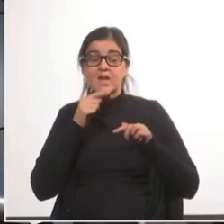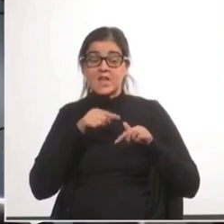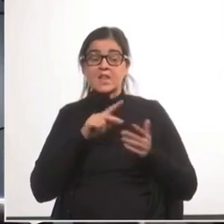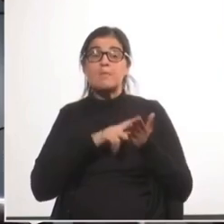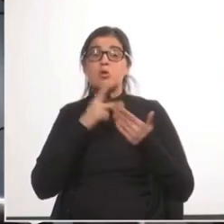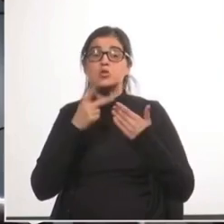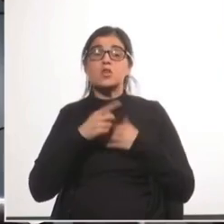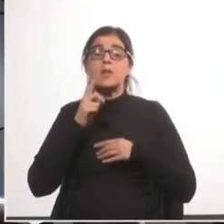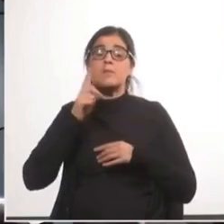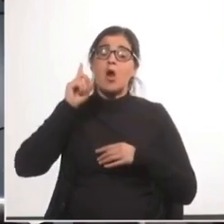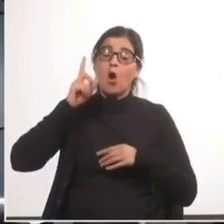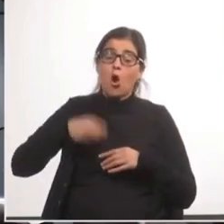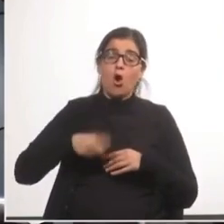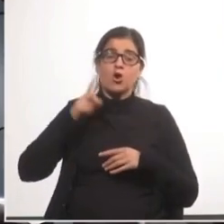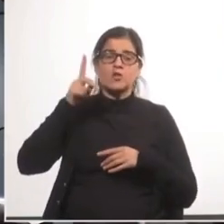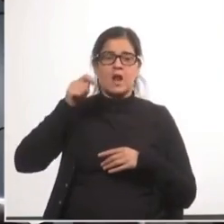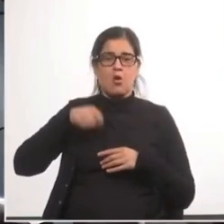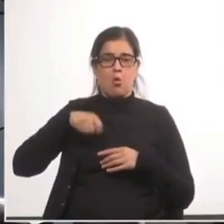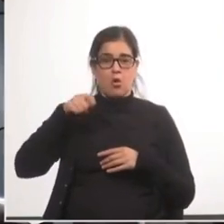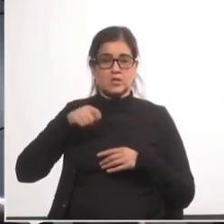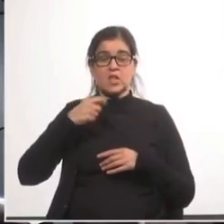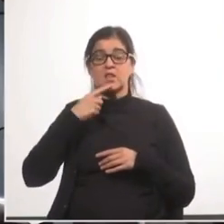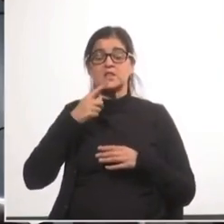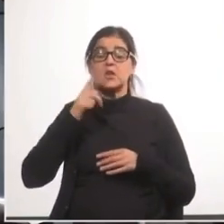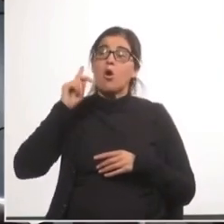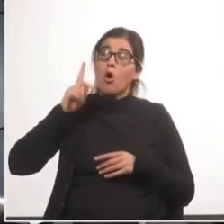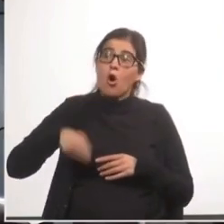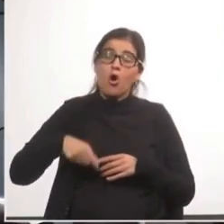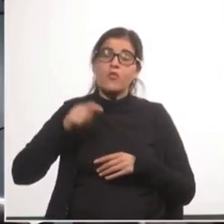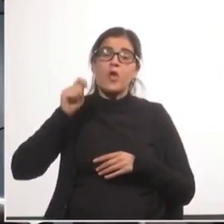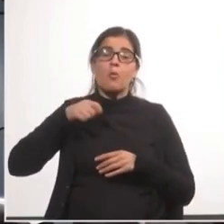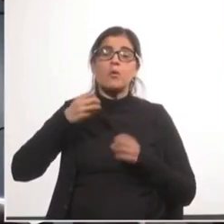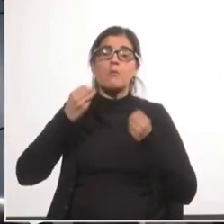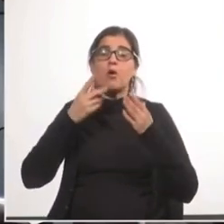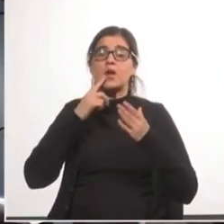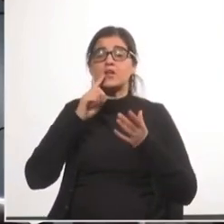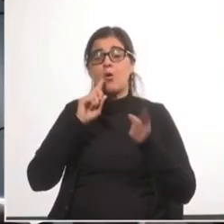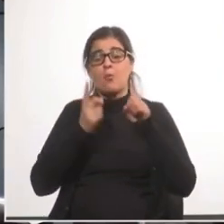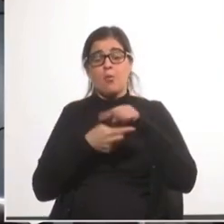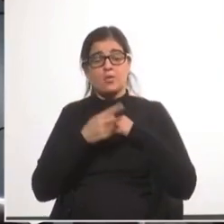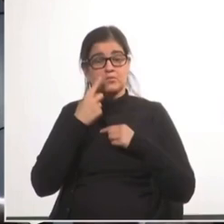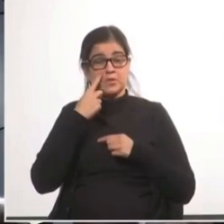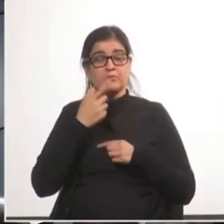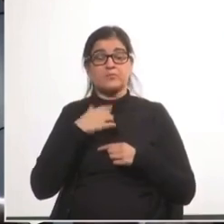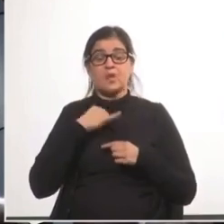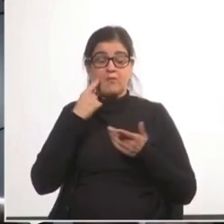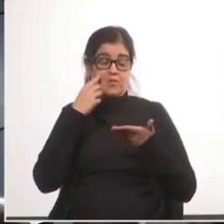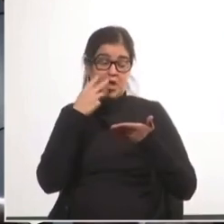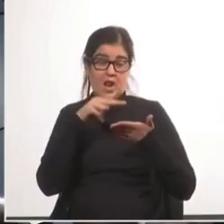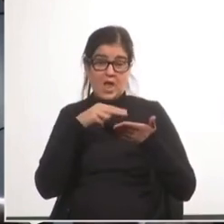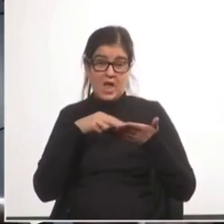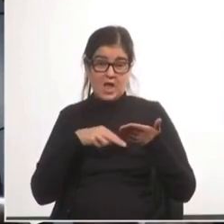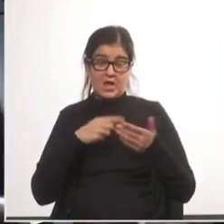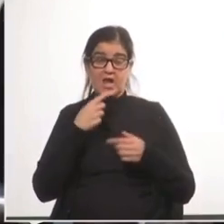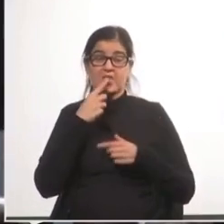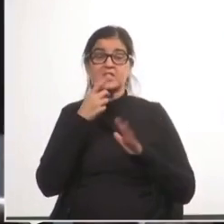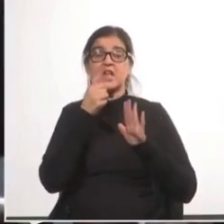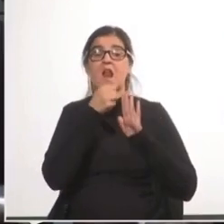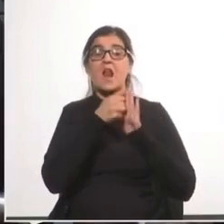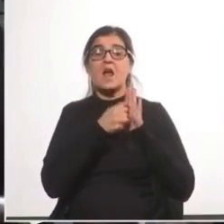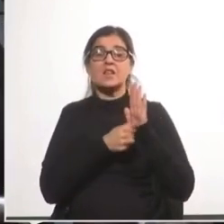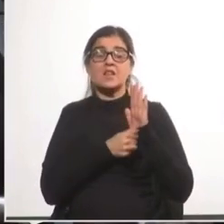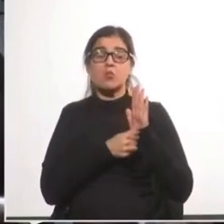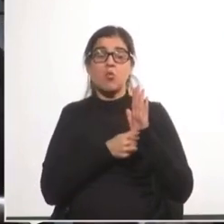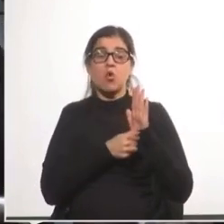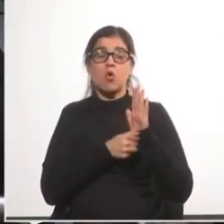le da órdenes a los jueces. Y le da órdenes a los jueces en el sentido contrario. Miren, yo voy a leer en el